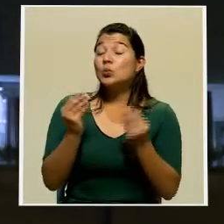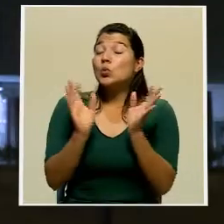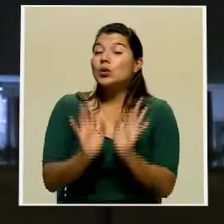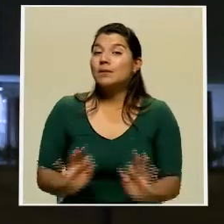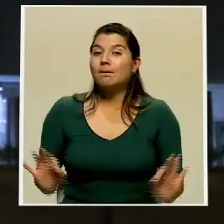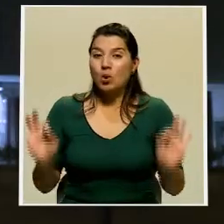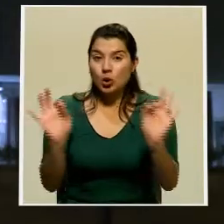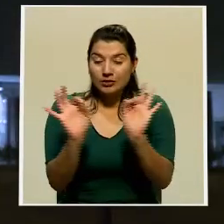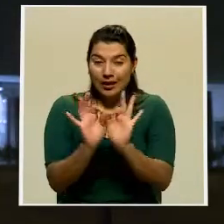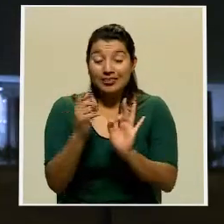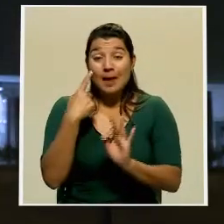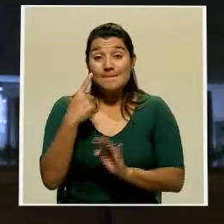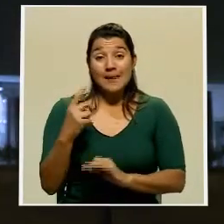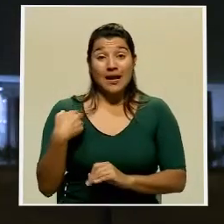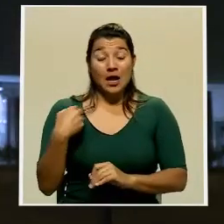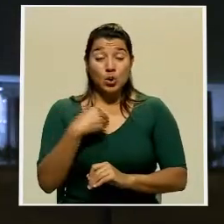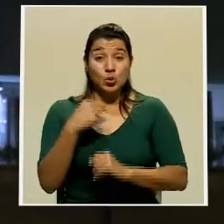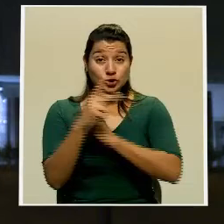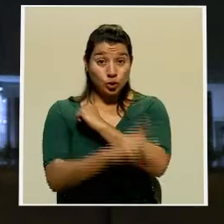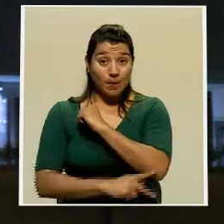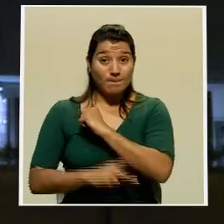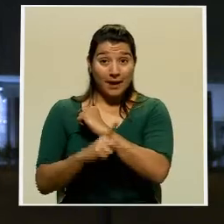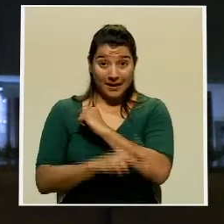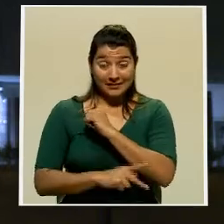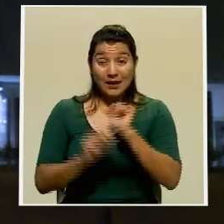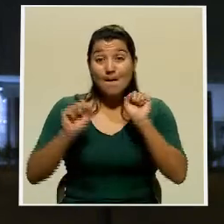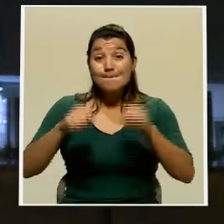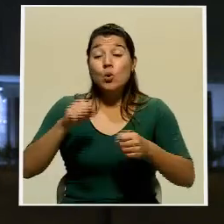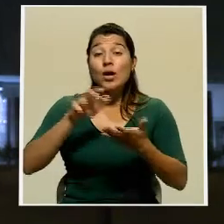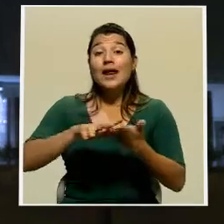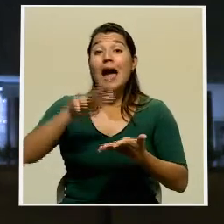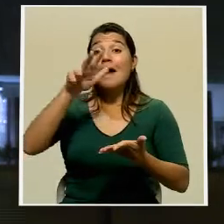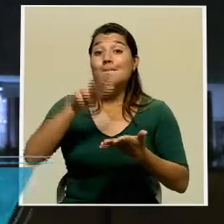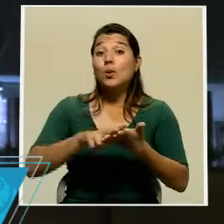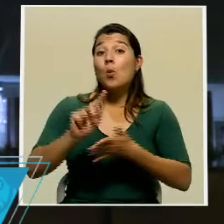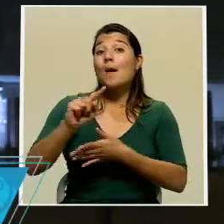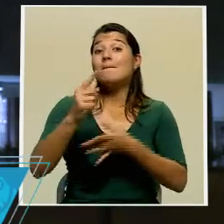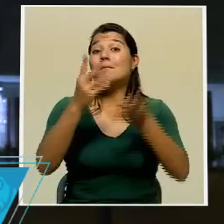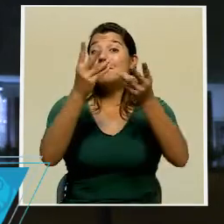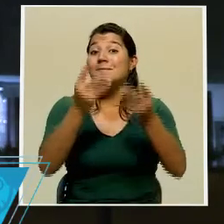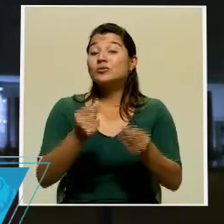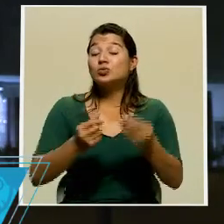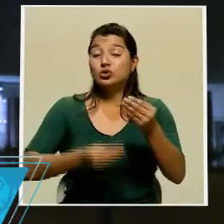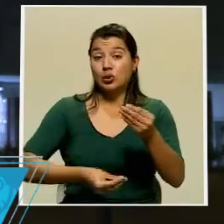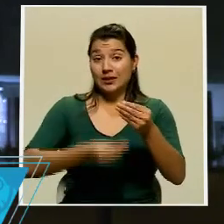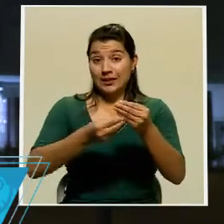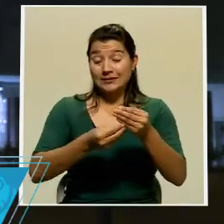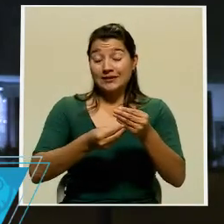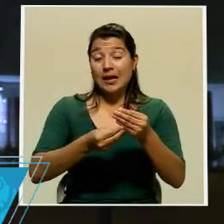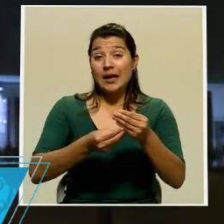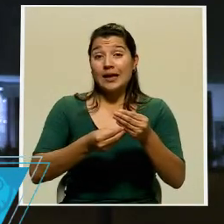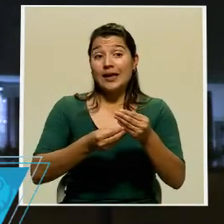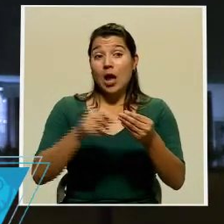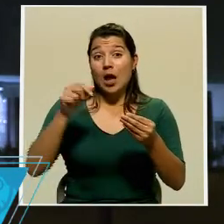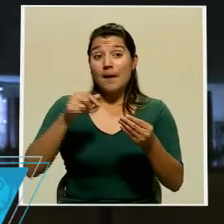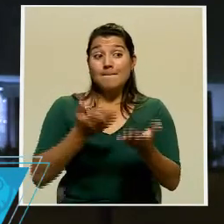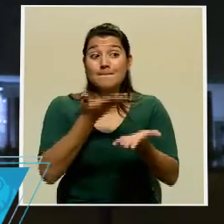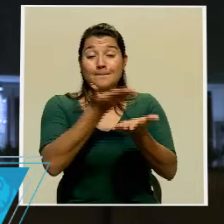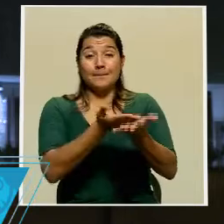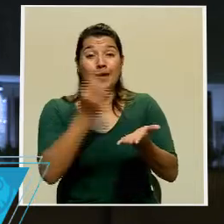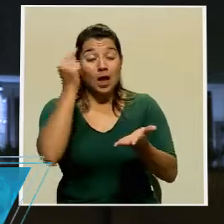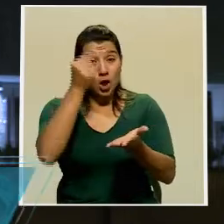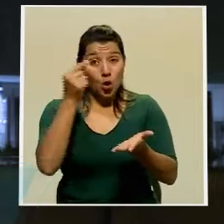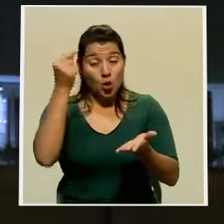importante para nuestro país, lo que es la aprobación de este primer presupuesto extraordinario que presenta el Poder